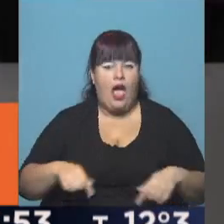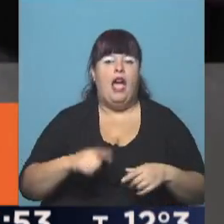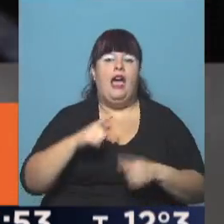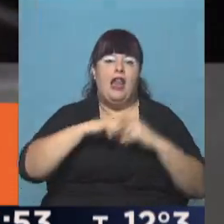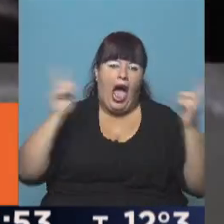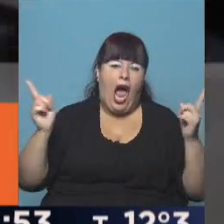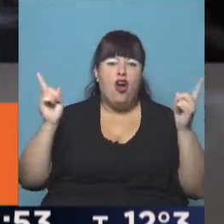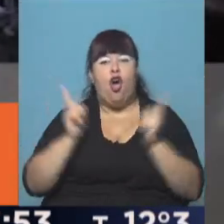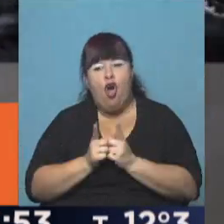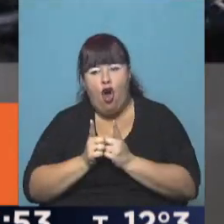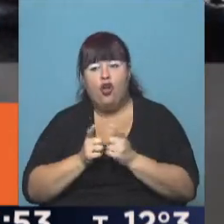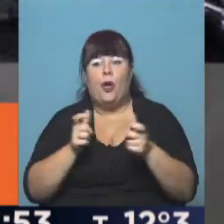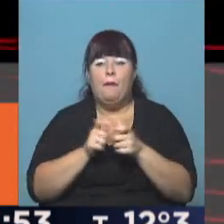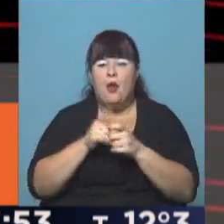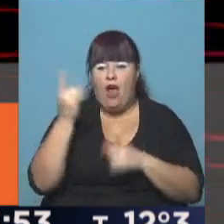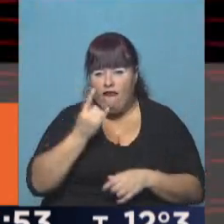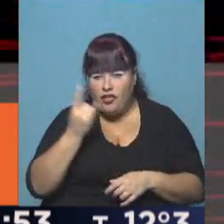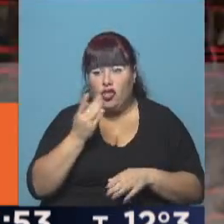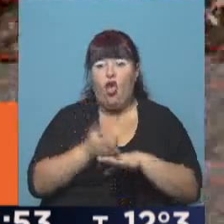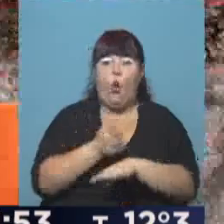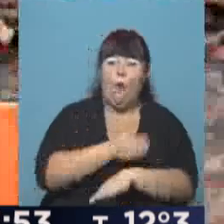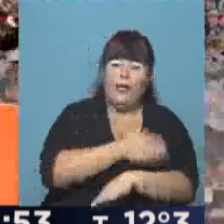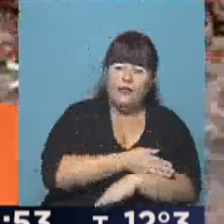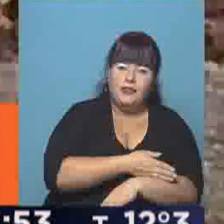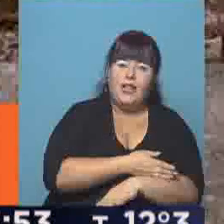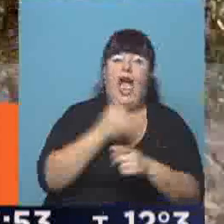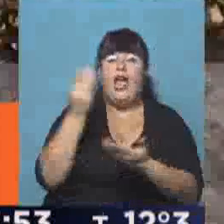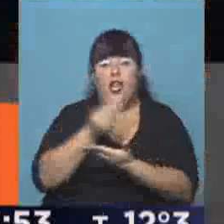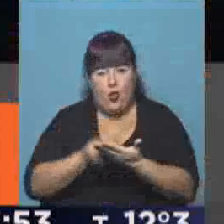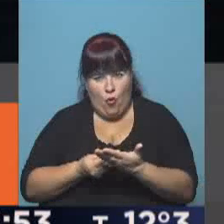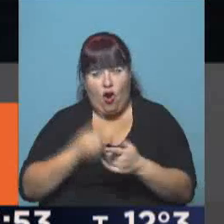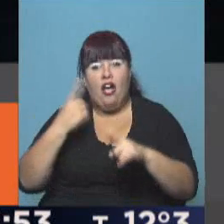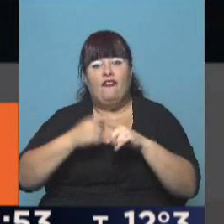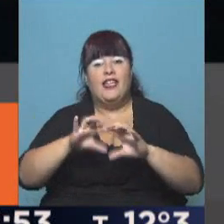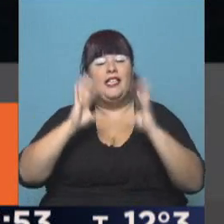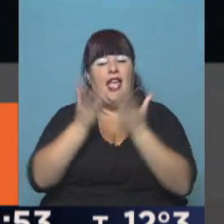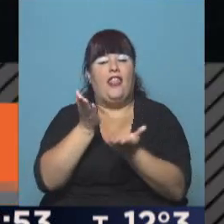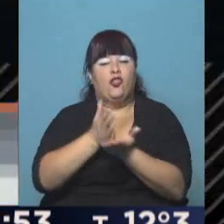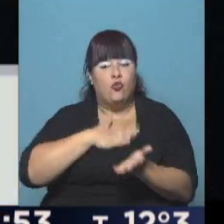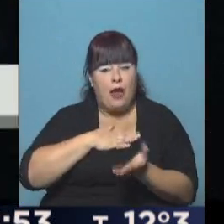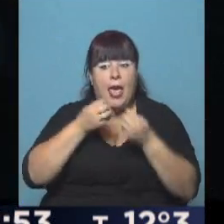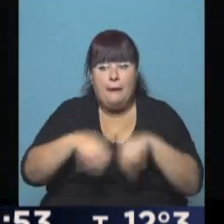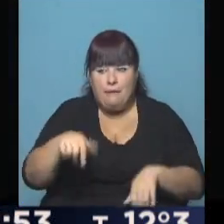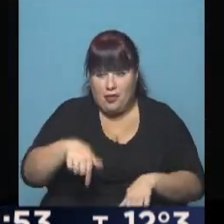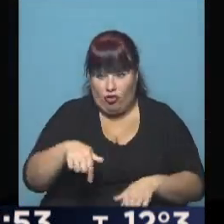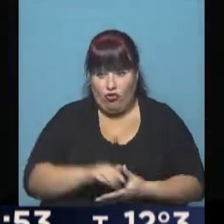largos, cortos, películas de ficción, documentales y animados. Festival Internacional de Derechos Humanos que comienza hoy.